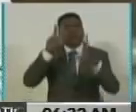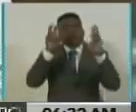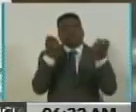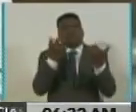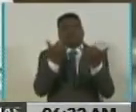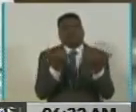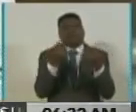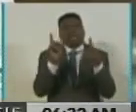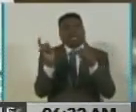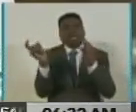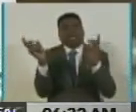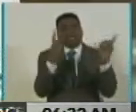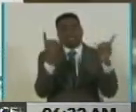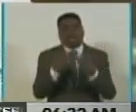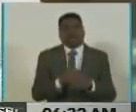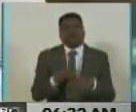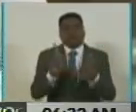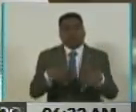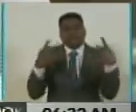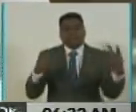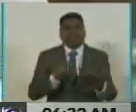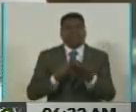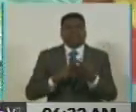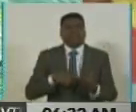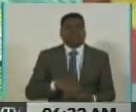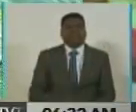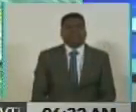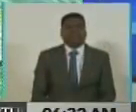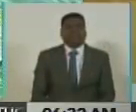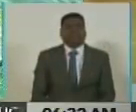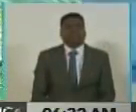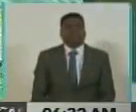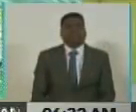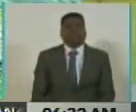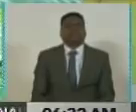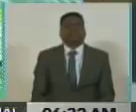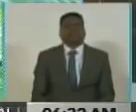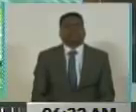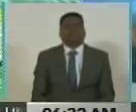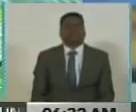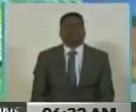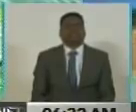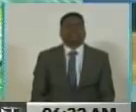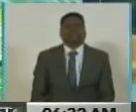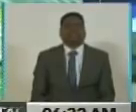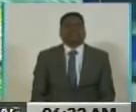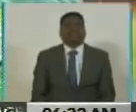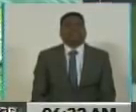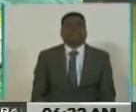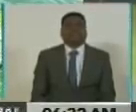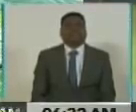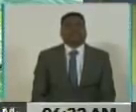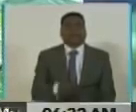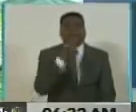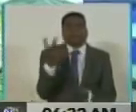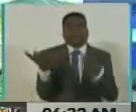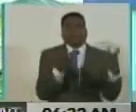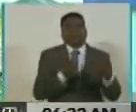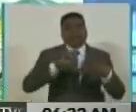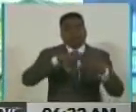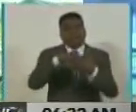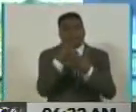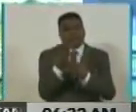dentro de los medios de comunicación, claro, y la, claro, prensa de circulación nacional. Barry. Así es, Rivero. Muchísimas gracias, Mariclén. Bienvenida a este espacio. Te hicimos madrugar el día